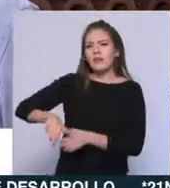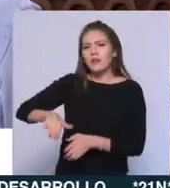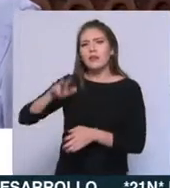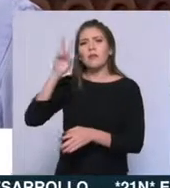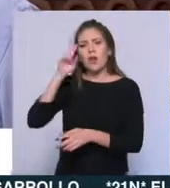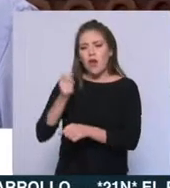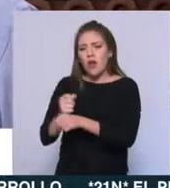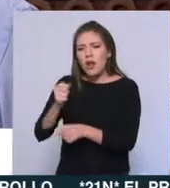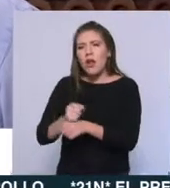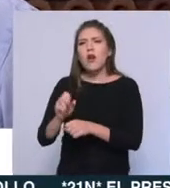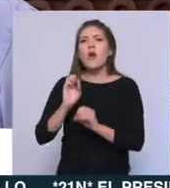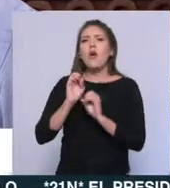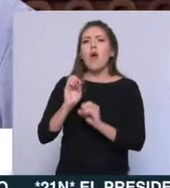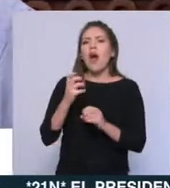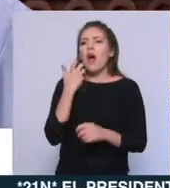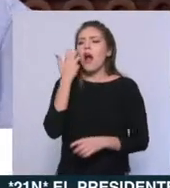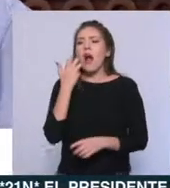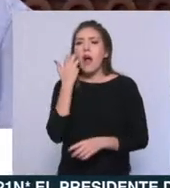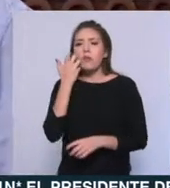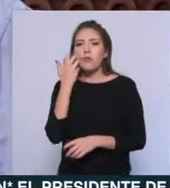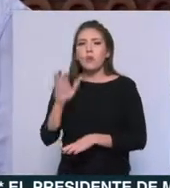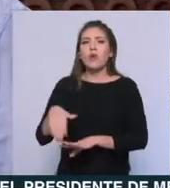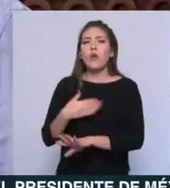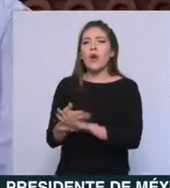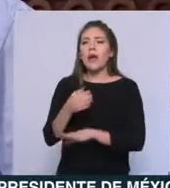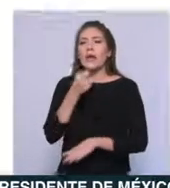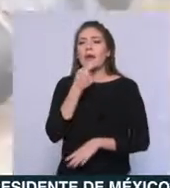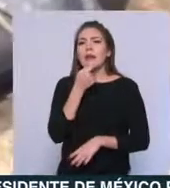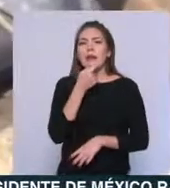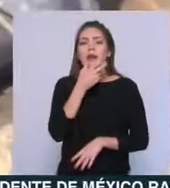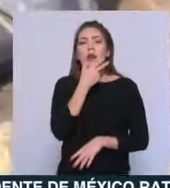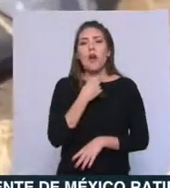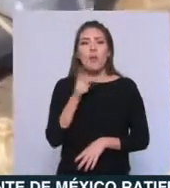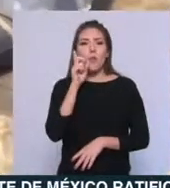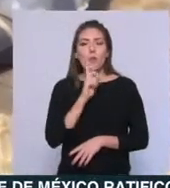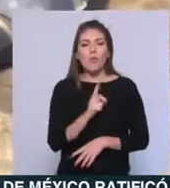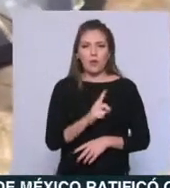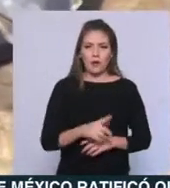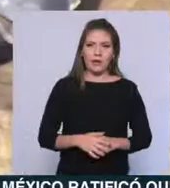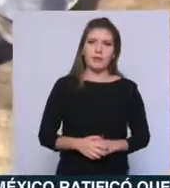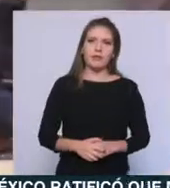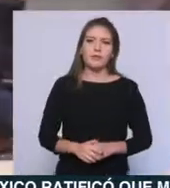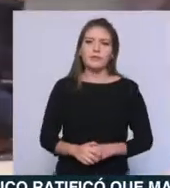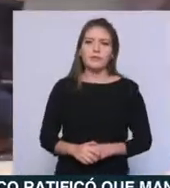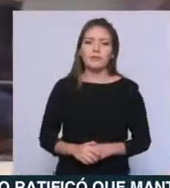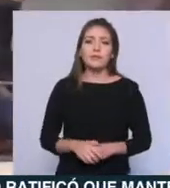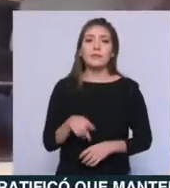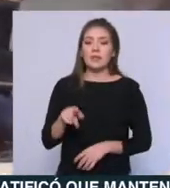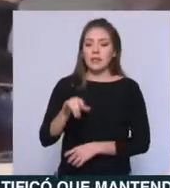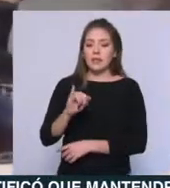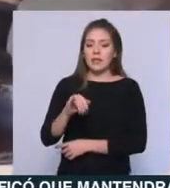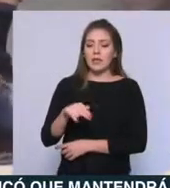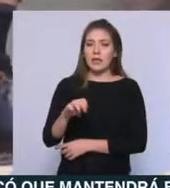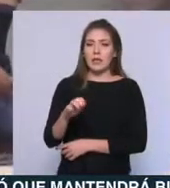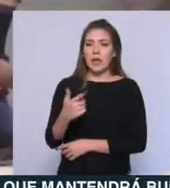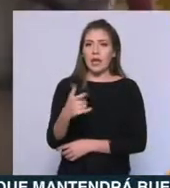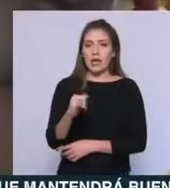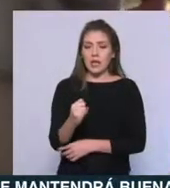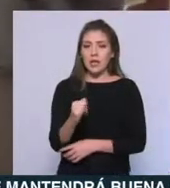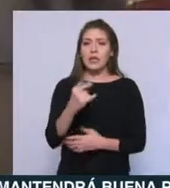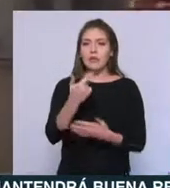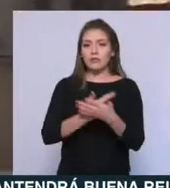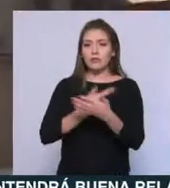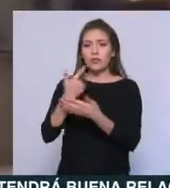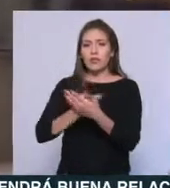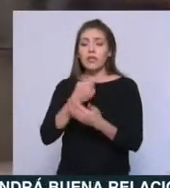maltrato, abuso que se da en contra de las niñas y los niños. Los registros del INEGI indican que los hombres son los que se vuelven